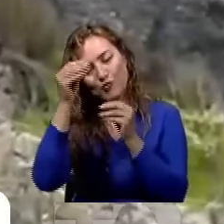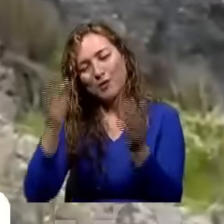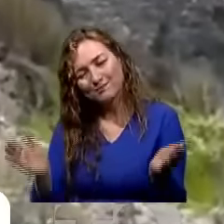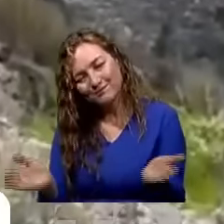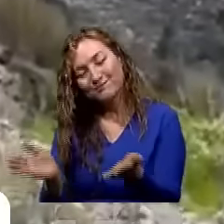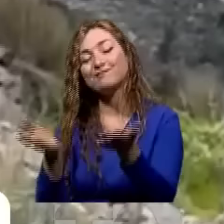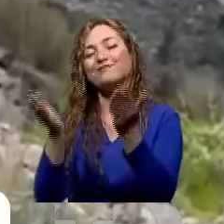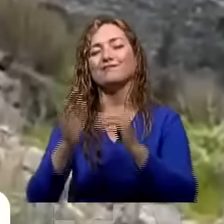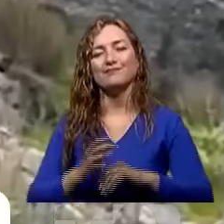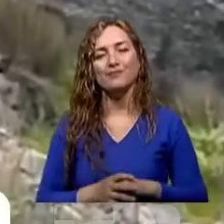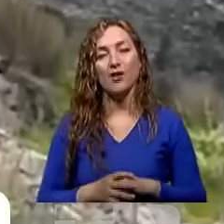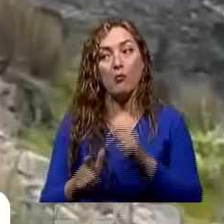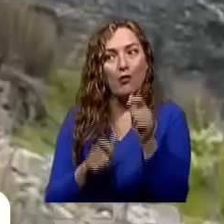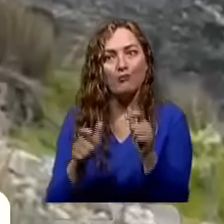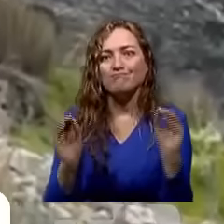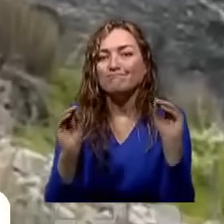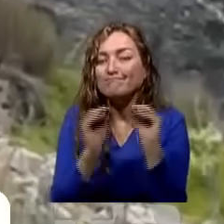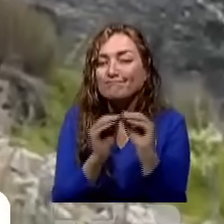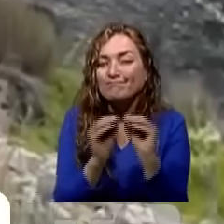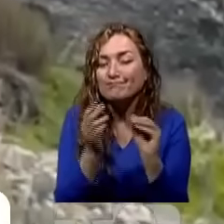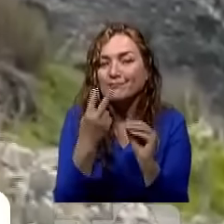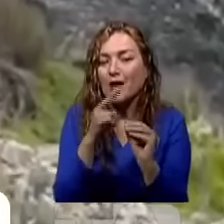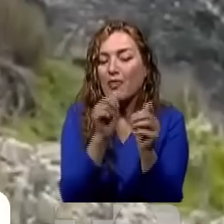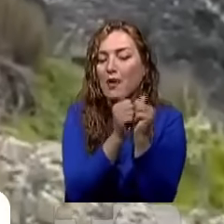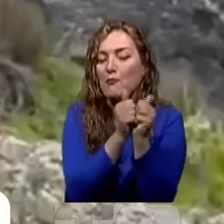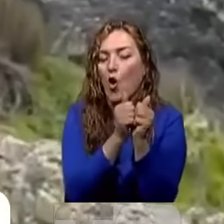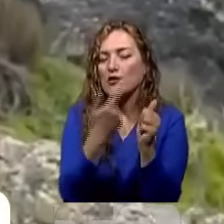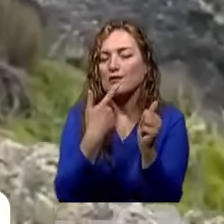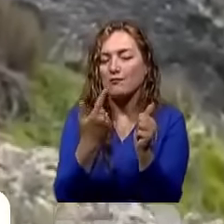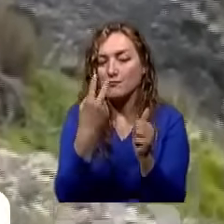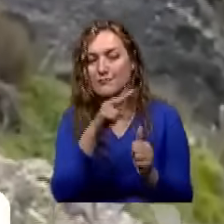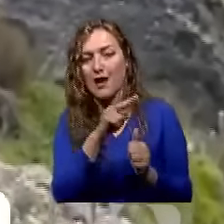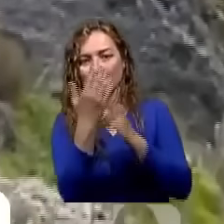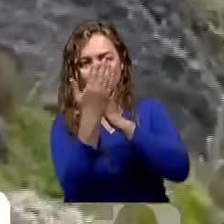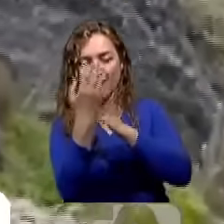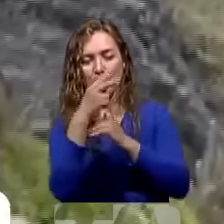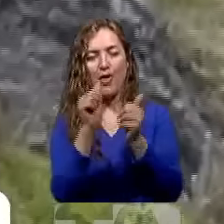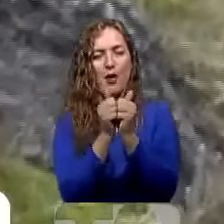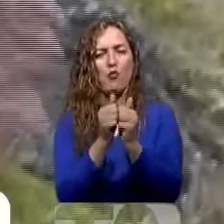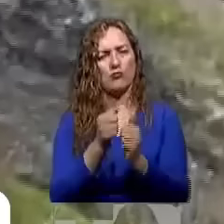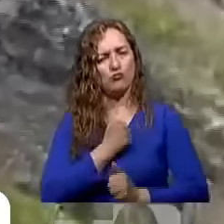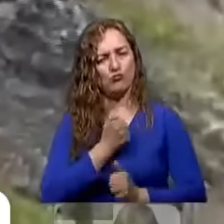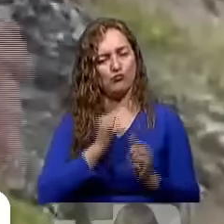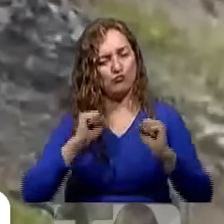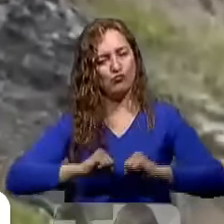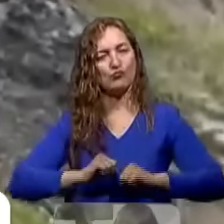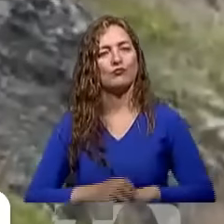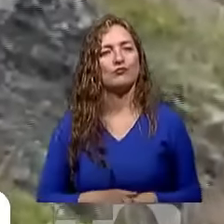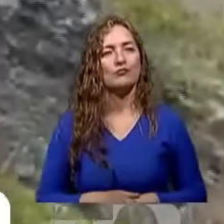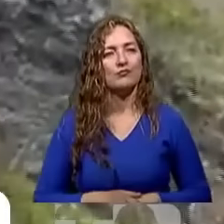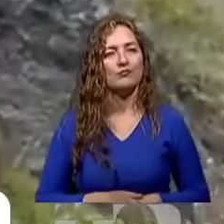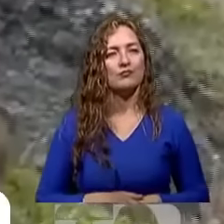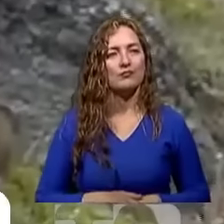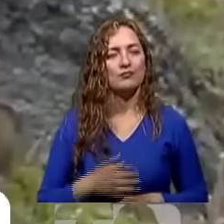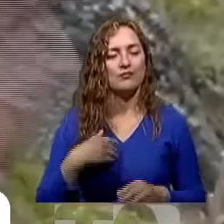motivando a que más gente vea Deporte Total y haga deporte. Mi